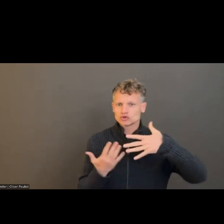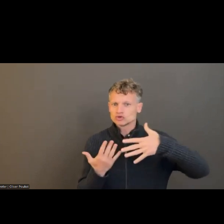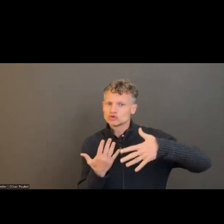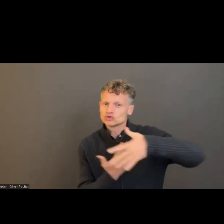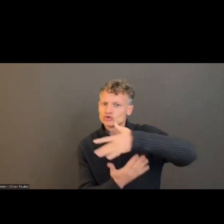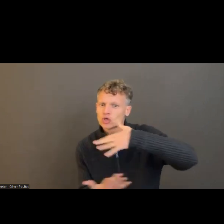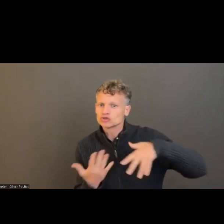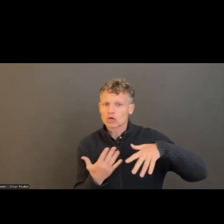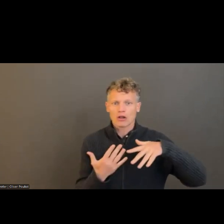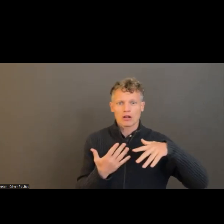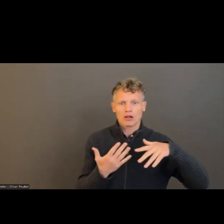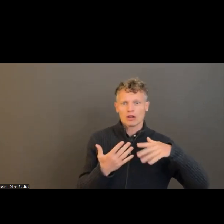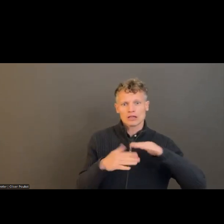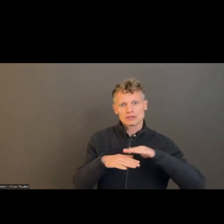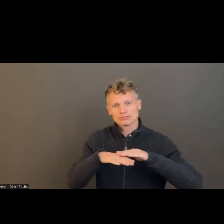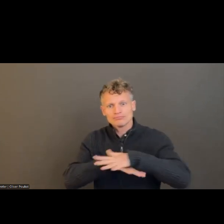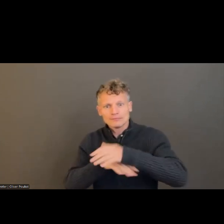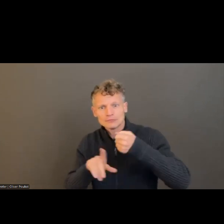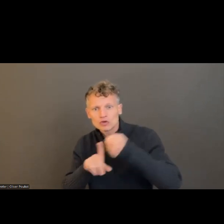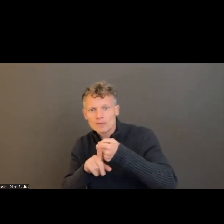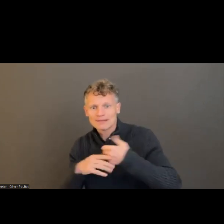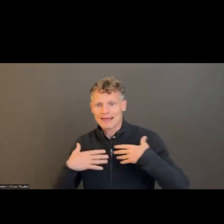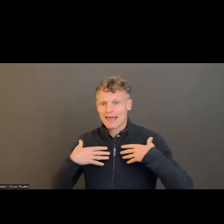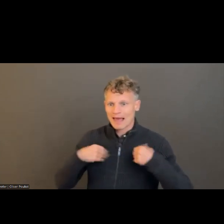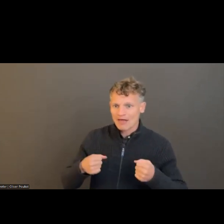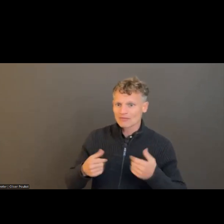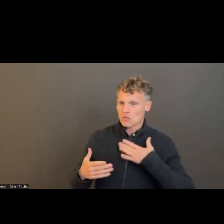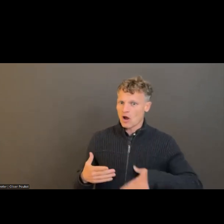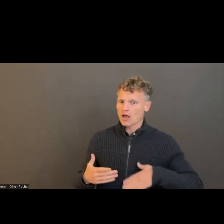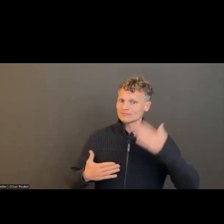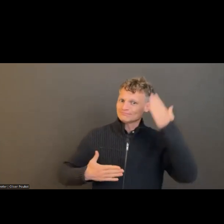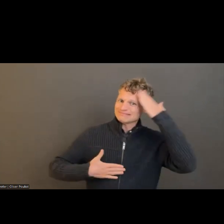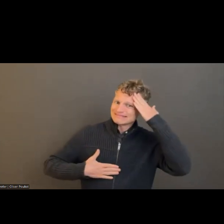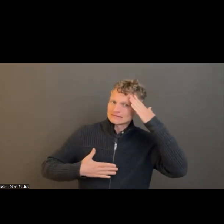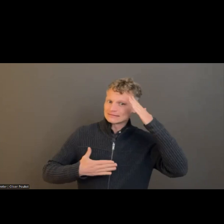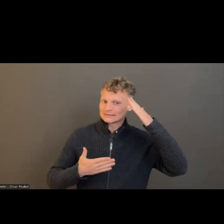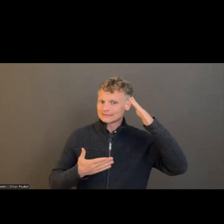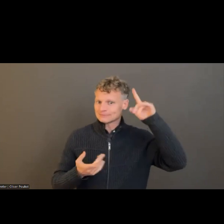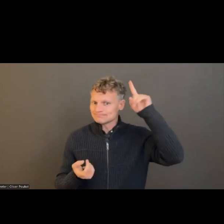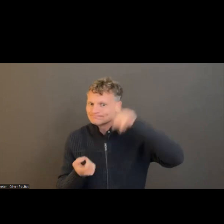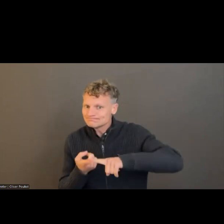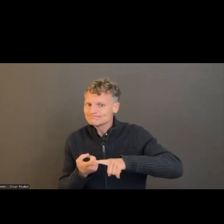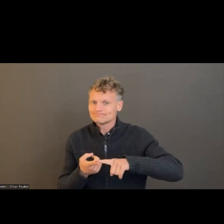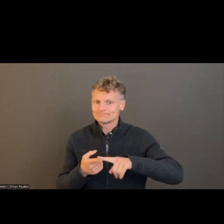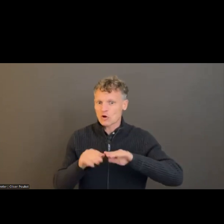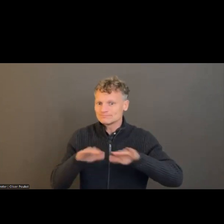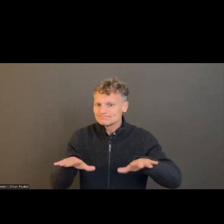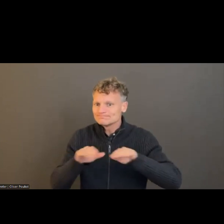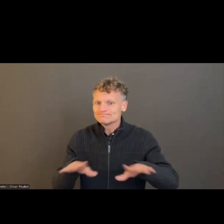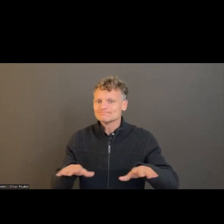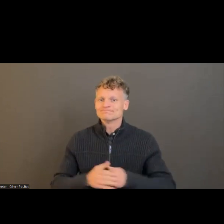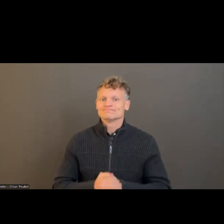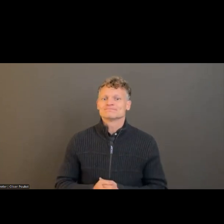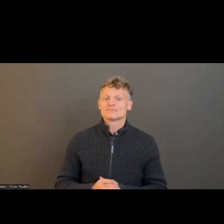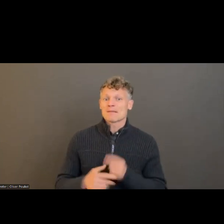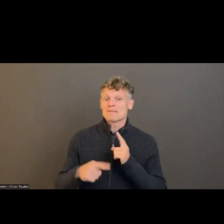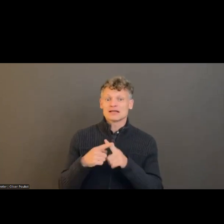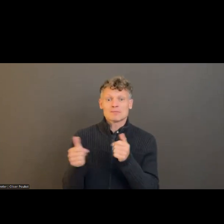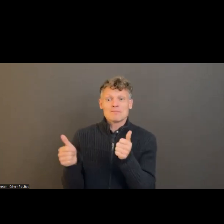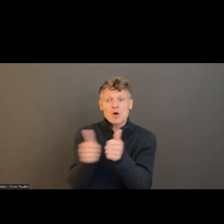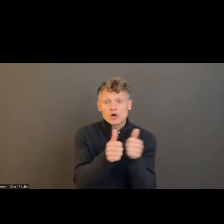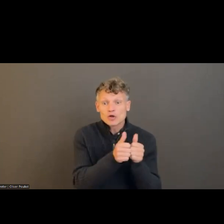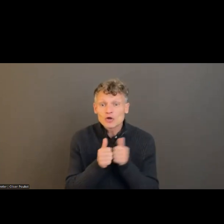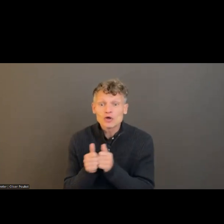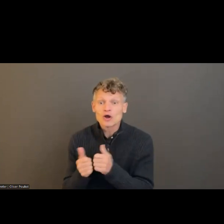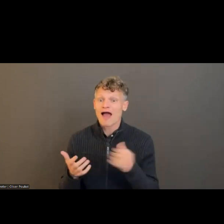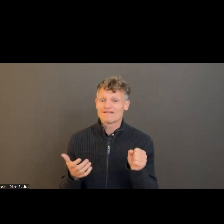USAID, la Fundación Melinda Gates, por su apoyo y por permitirnos tener esta serie de webinarios que nos permiten dar una